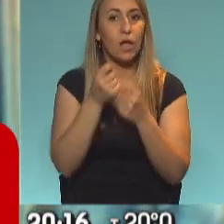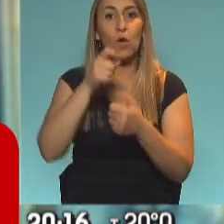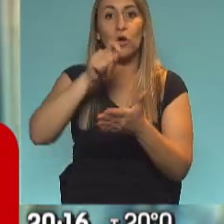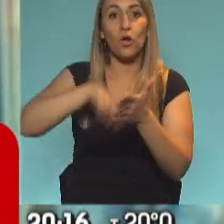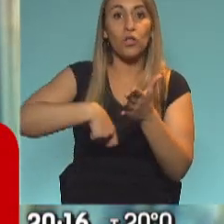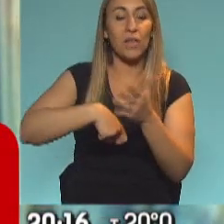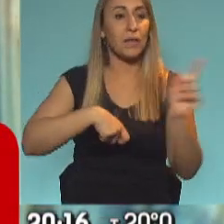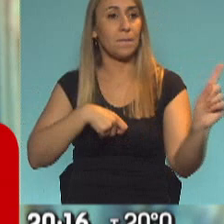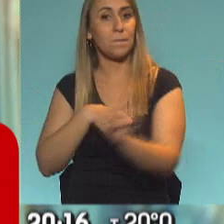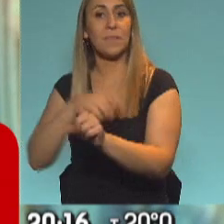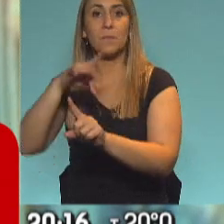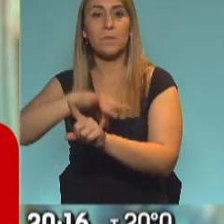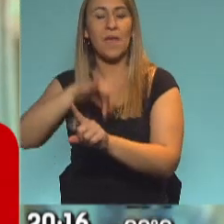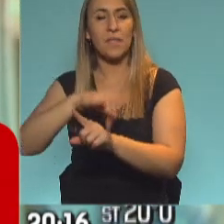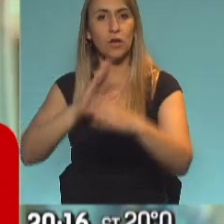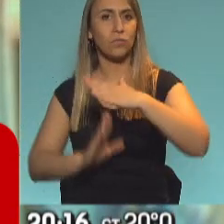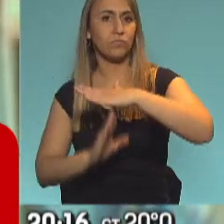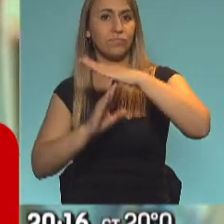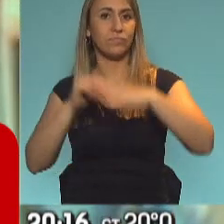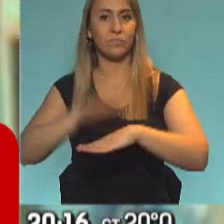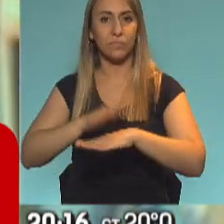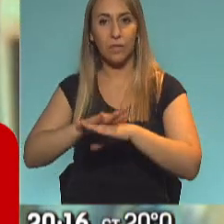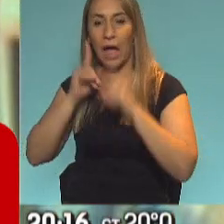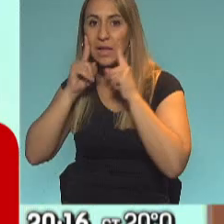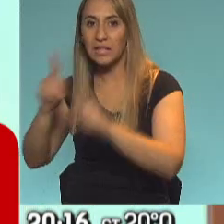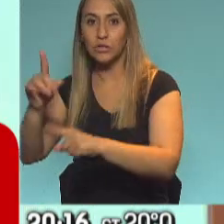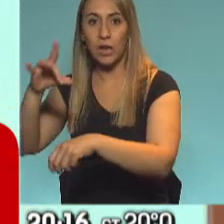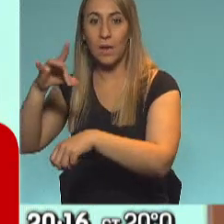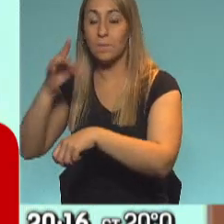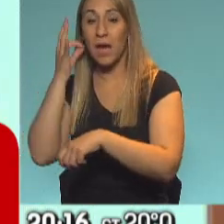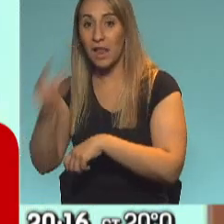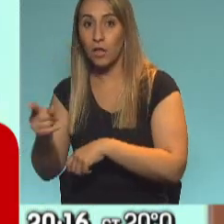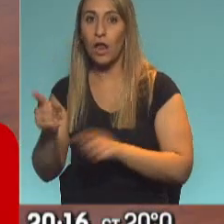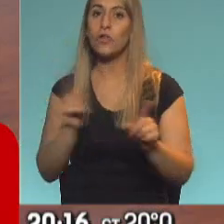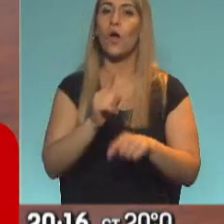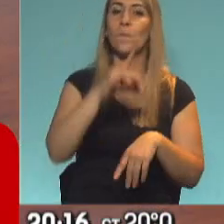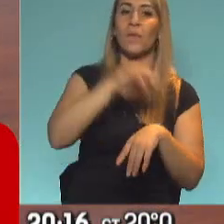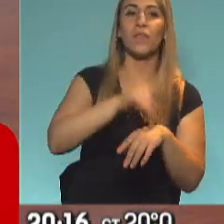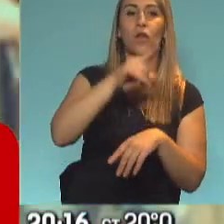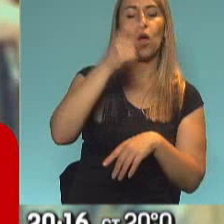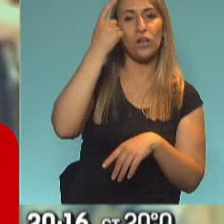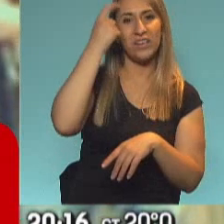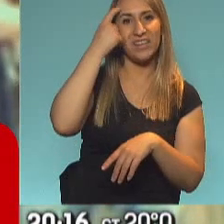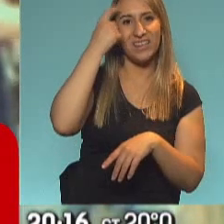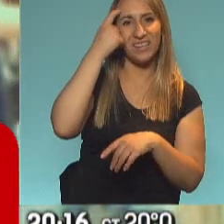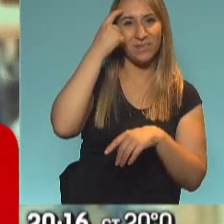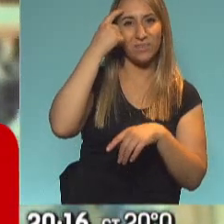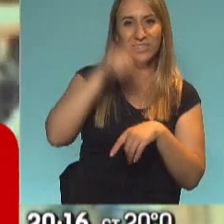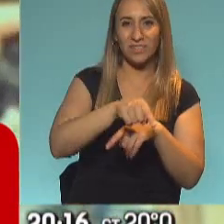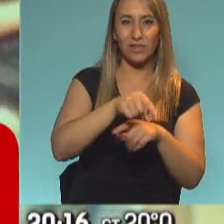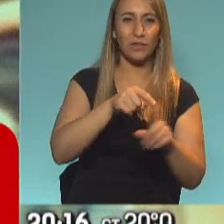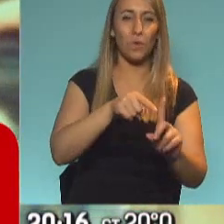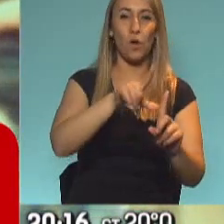un médico de cabecera para atender a Maradona. No un neurocirujano como es Luque. No un neurocirujano, porque dice concretamente que